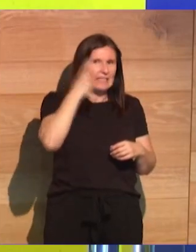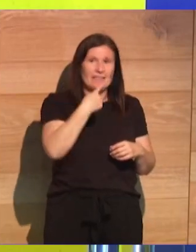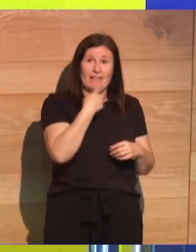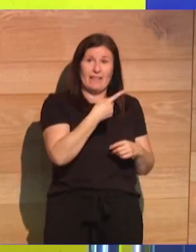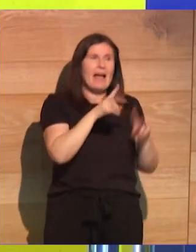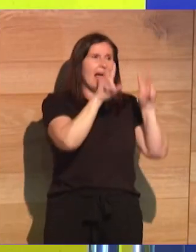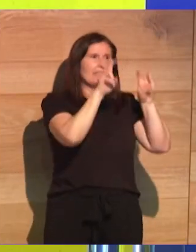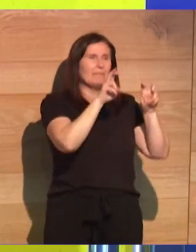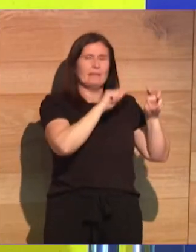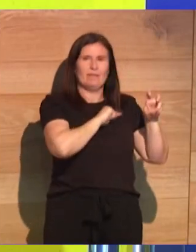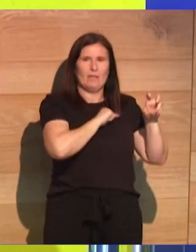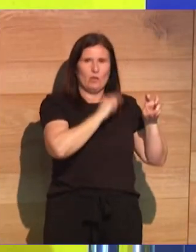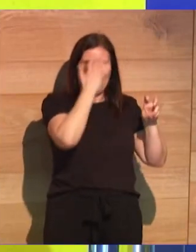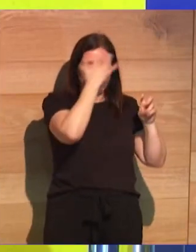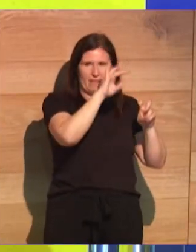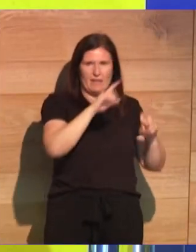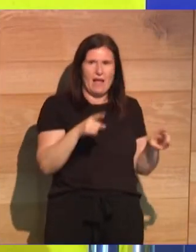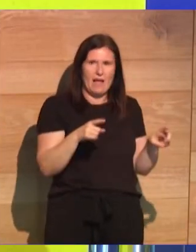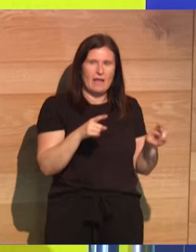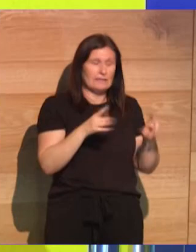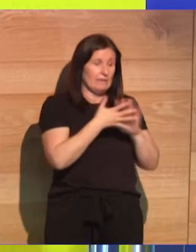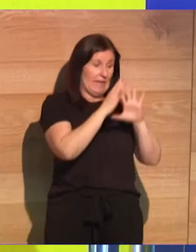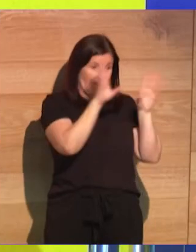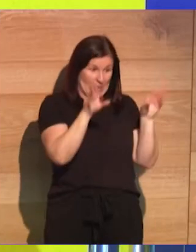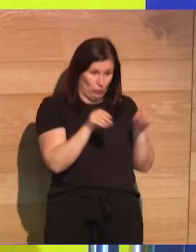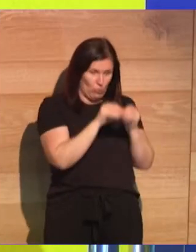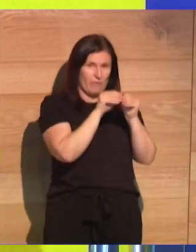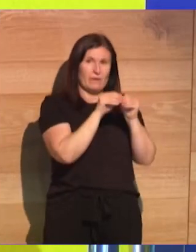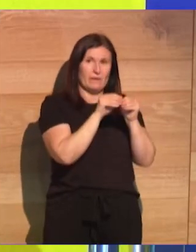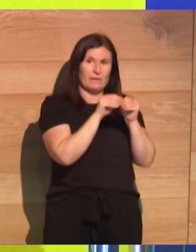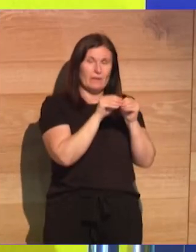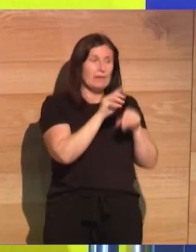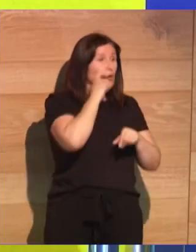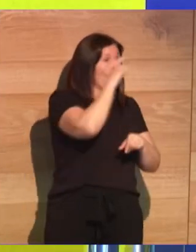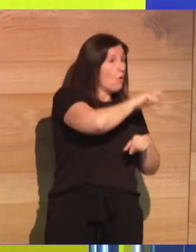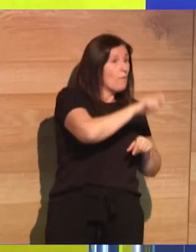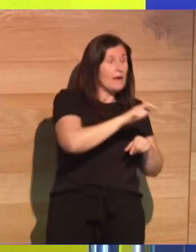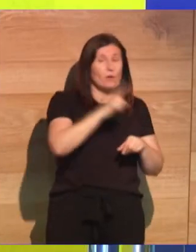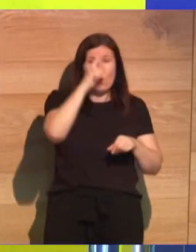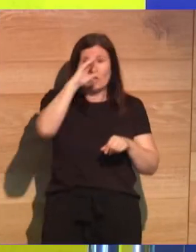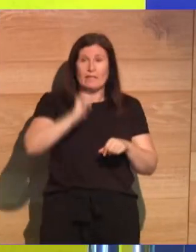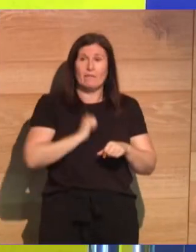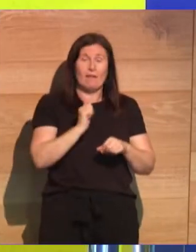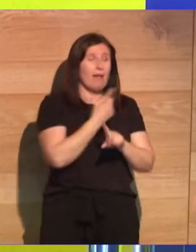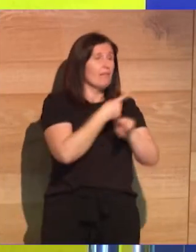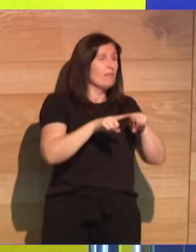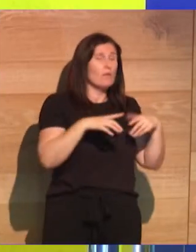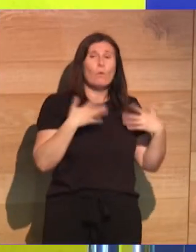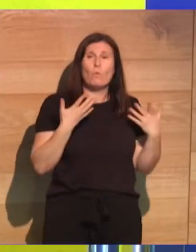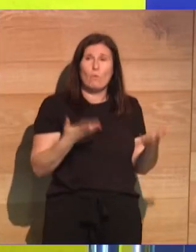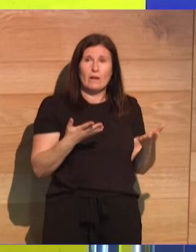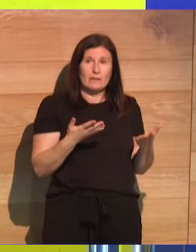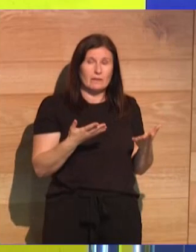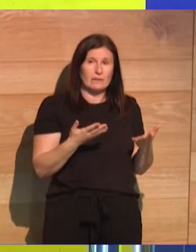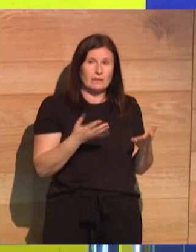la cuestión de la conciencia. Entonces, en resumen, después de todo esto, ¿qué nos separa de la inteligencia artificial de nosotros a día de hoy?